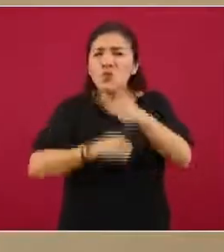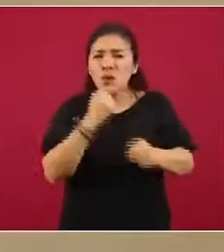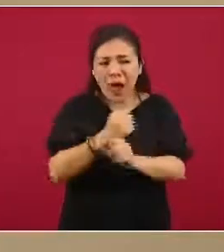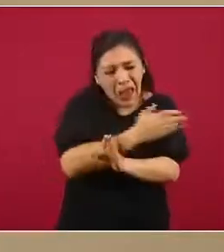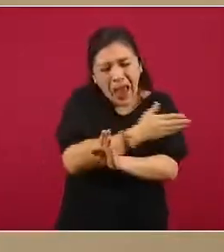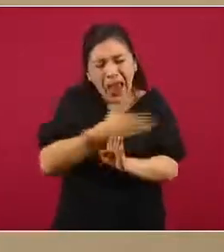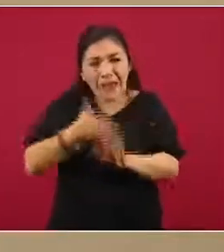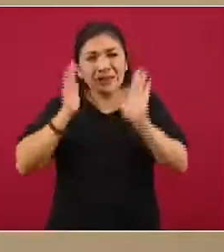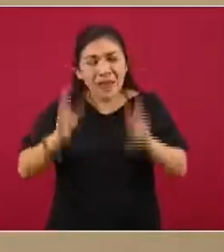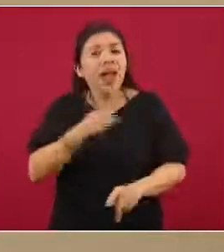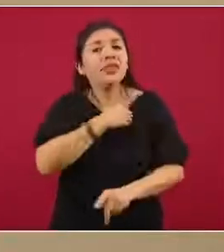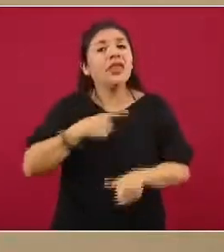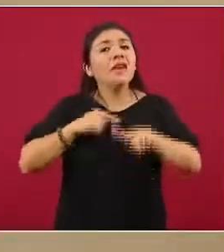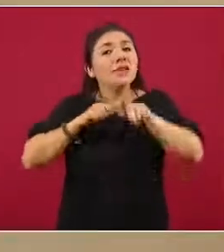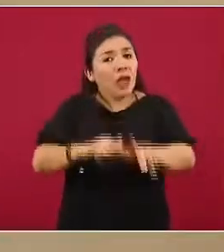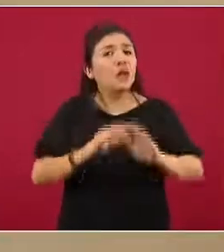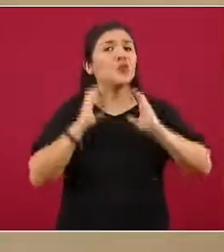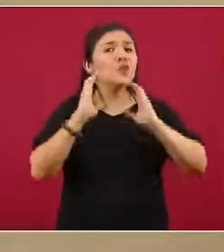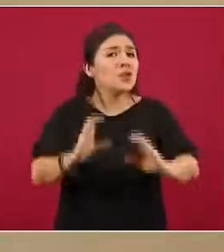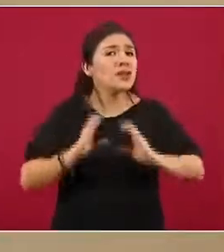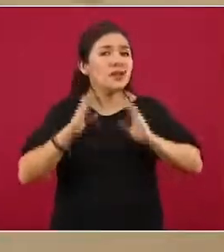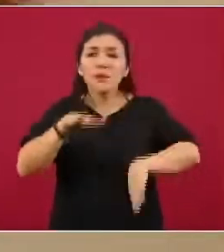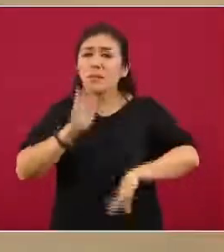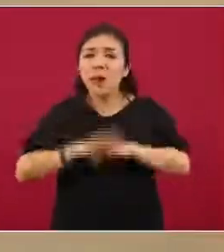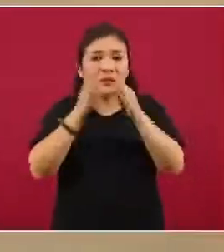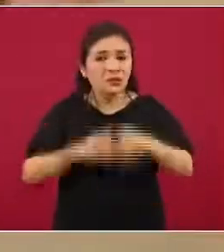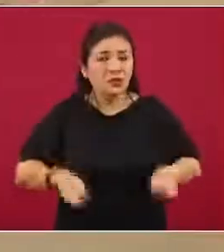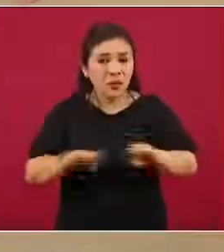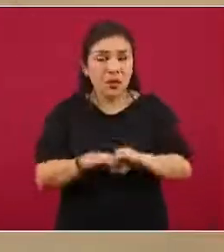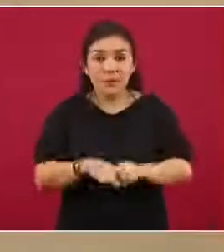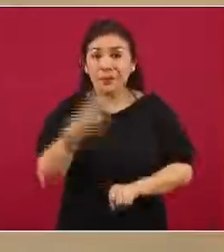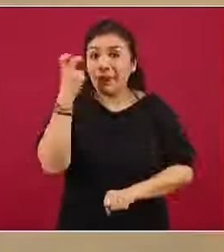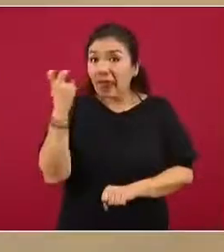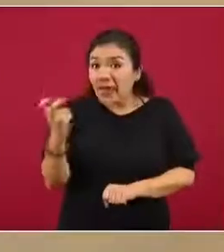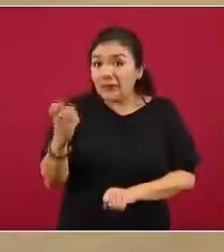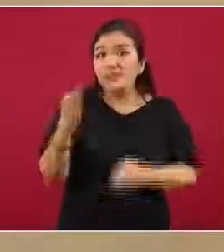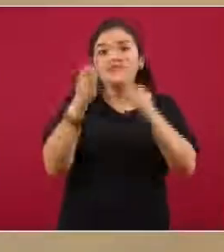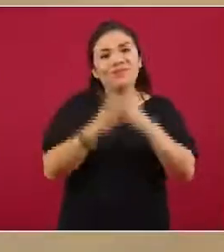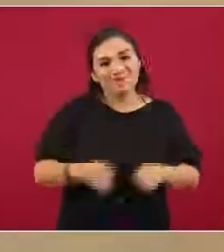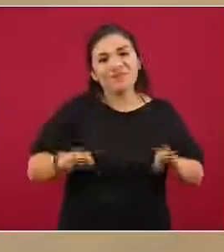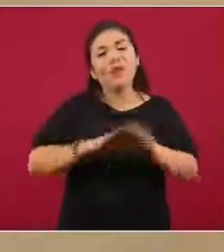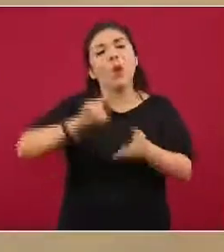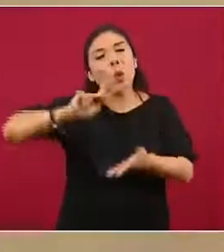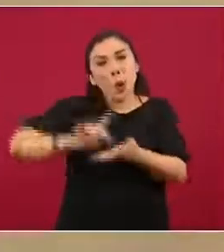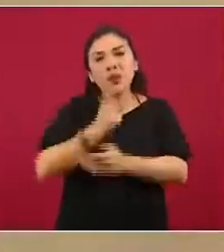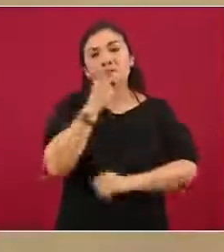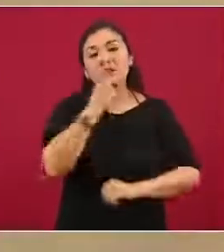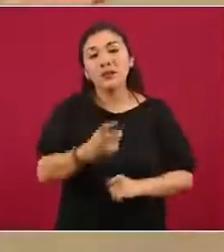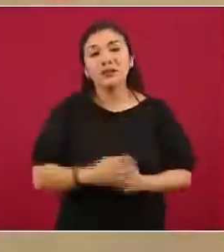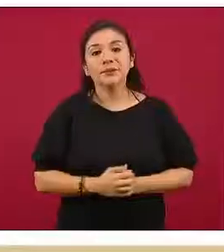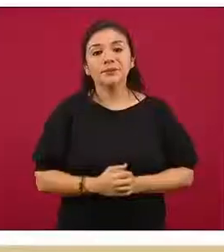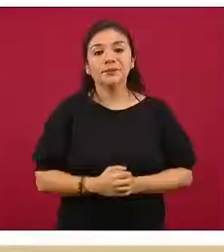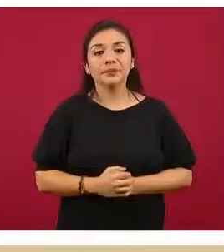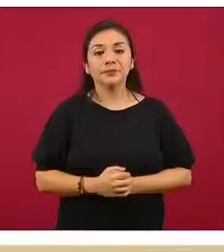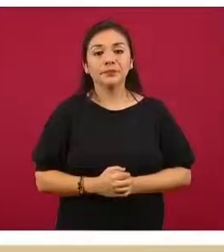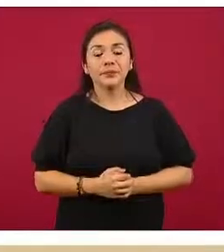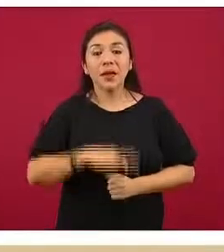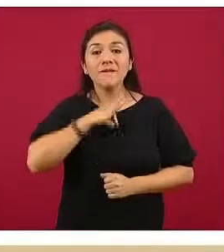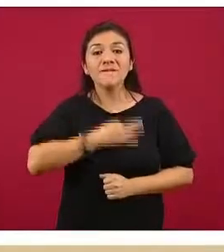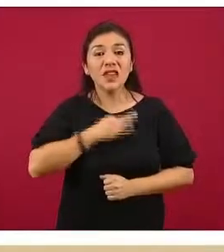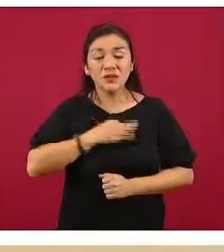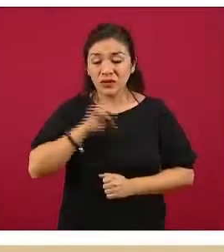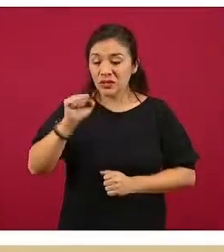año, tenemos que seguir con las medidas preventivas. Y esto es importante nuevamente enfatizar. El virus